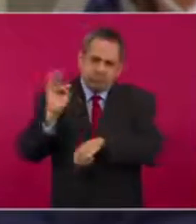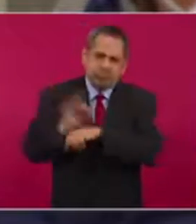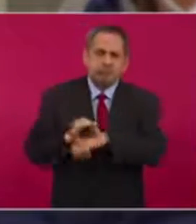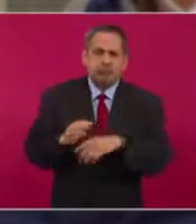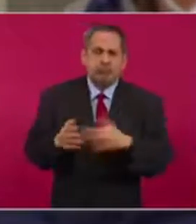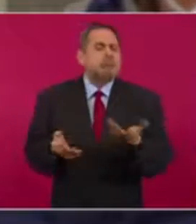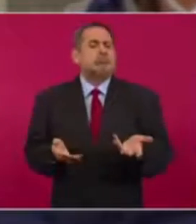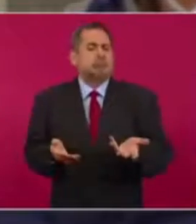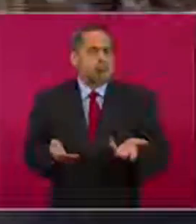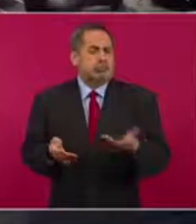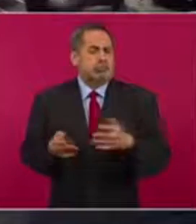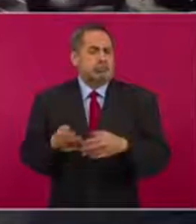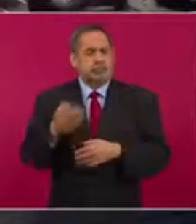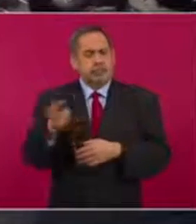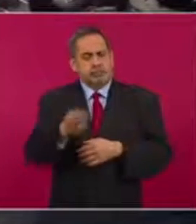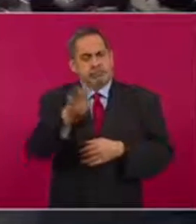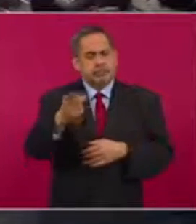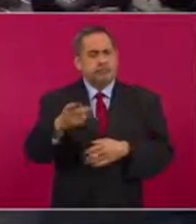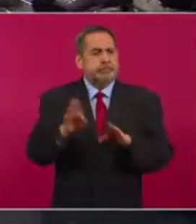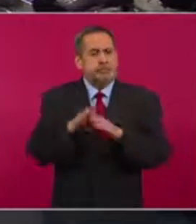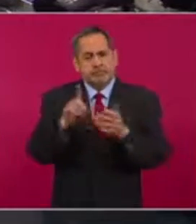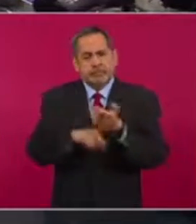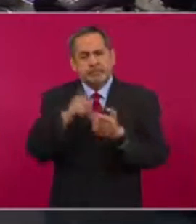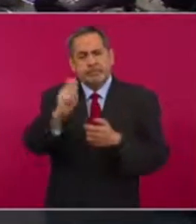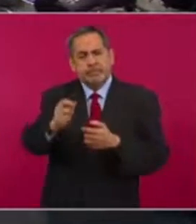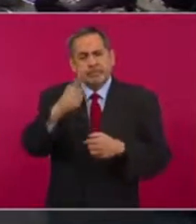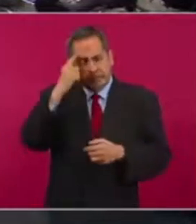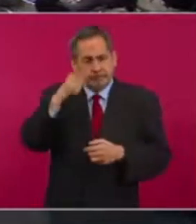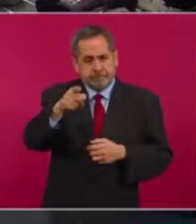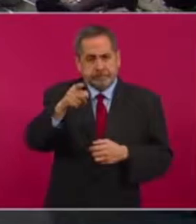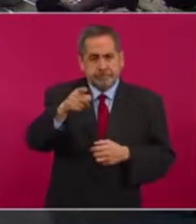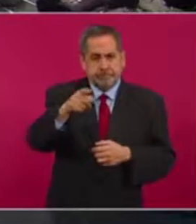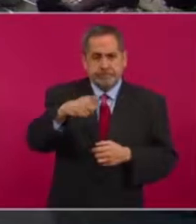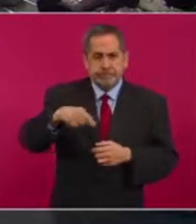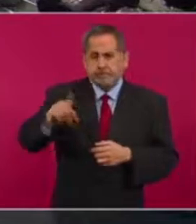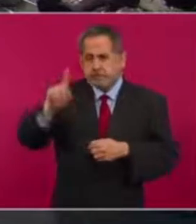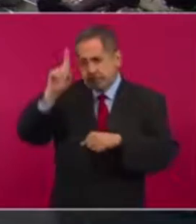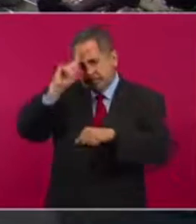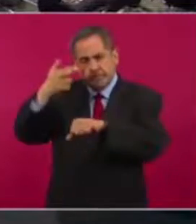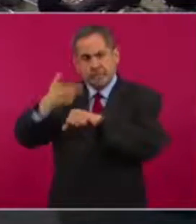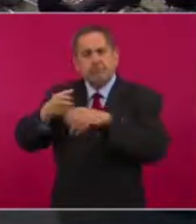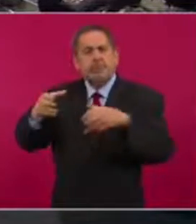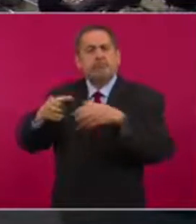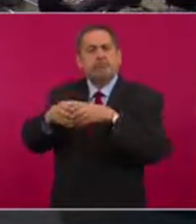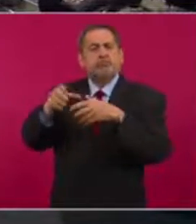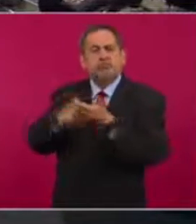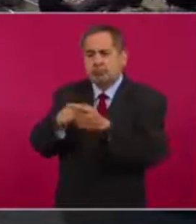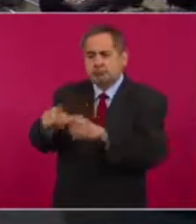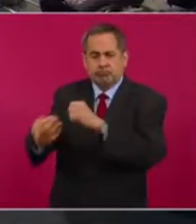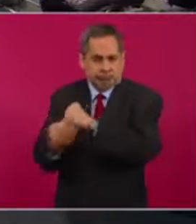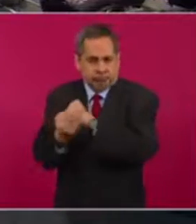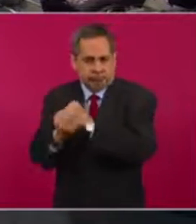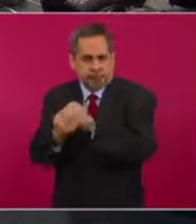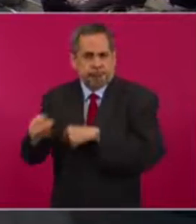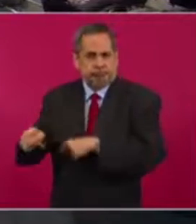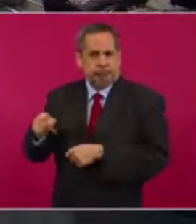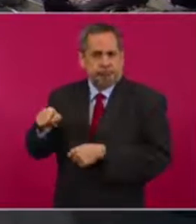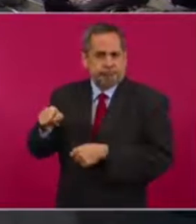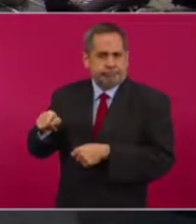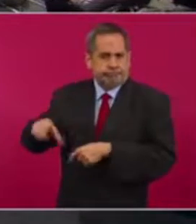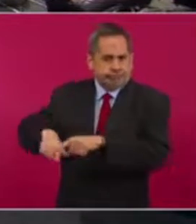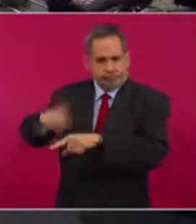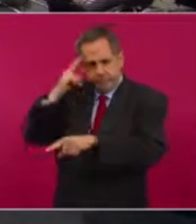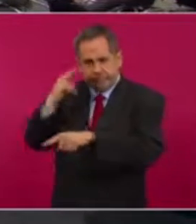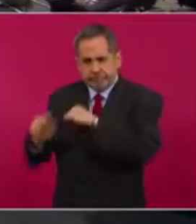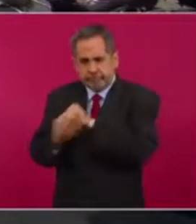si en un momento dado, presidente, pudiera haber la participación de la Consejería Jurídica en este tema, como lo